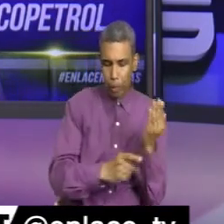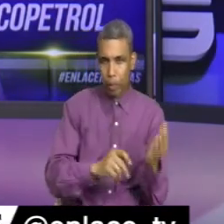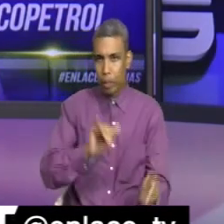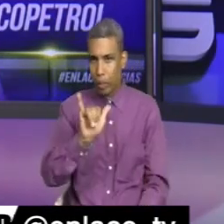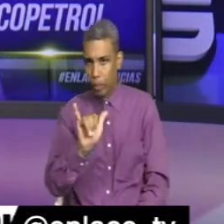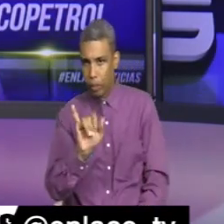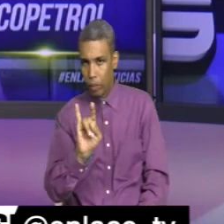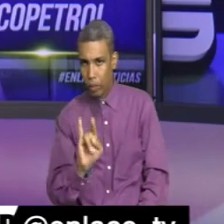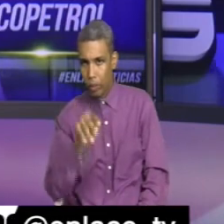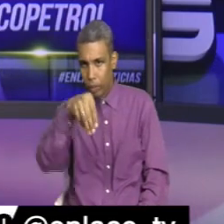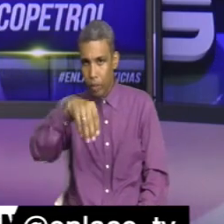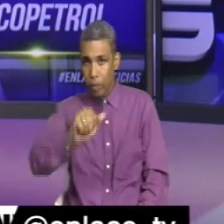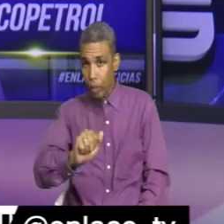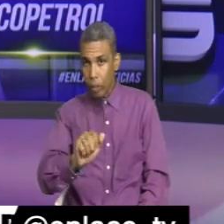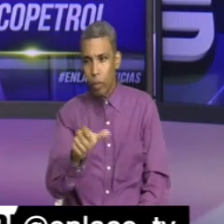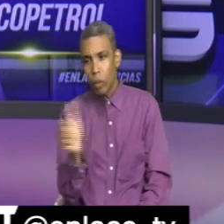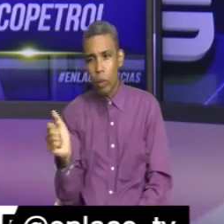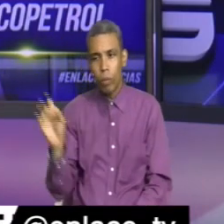otros contratistas.